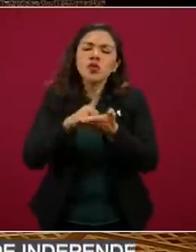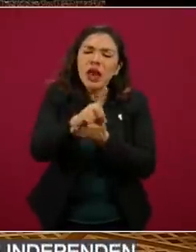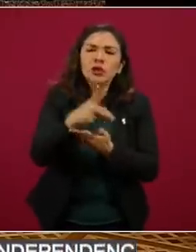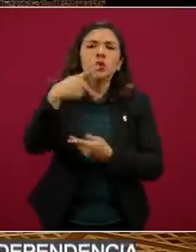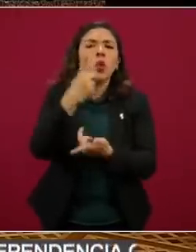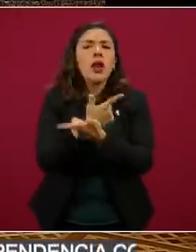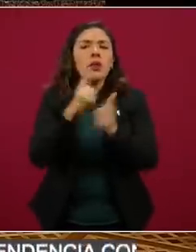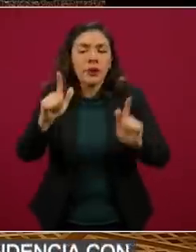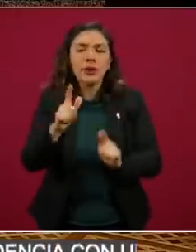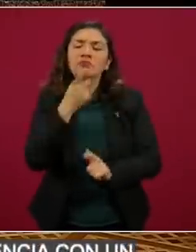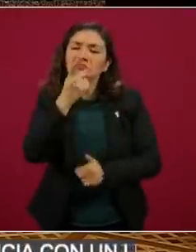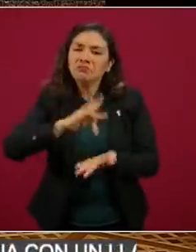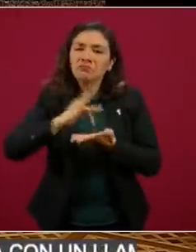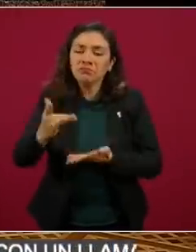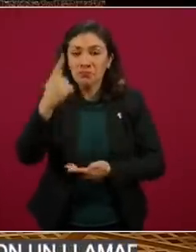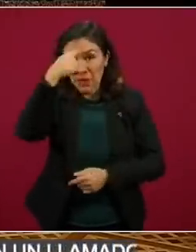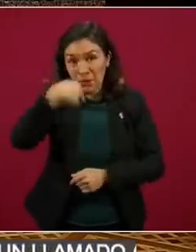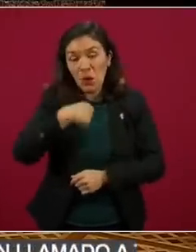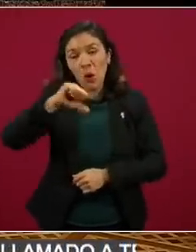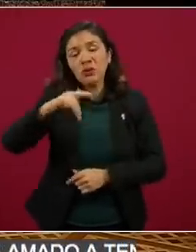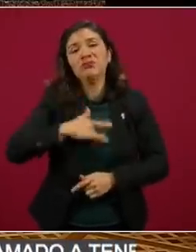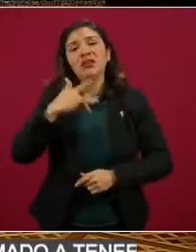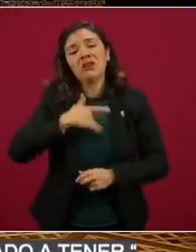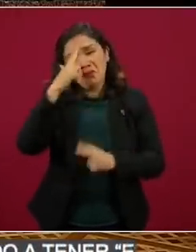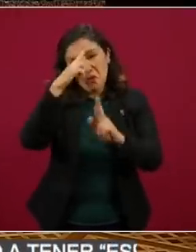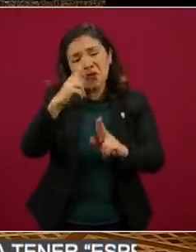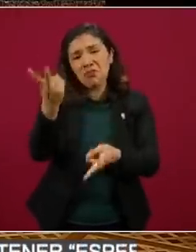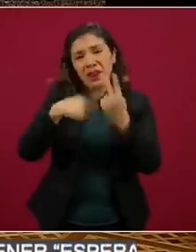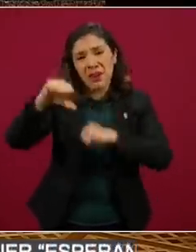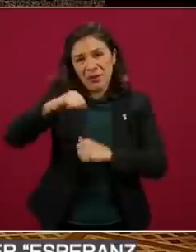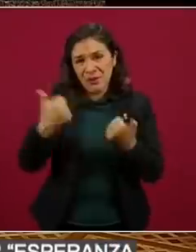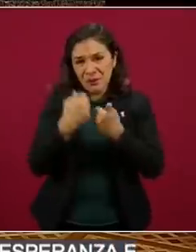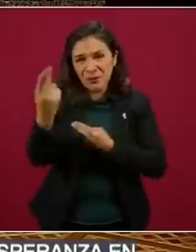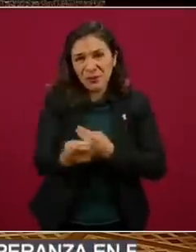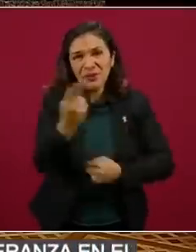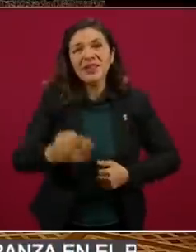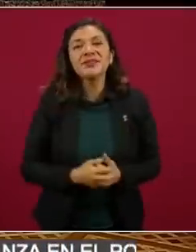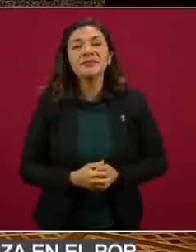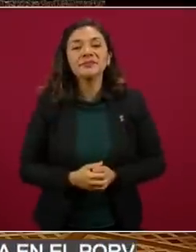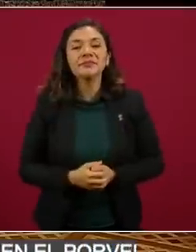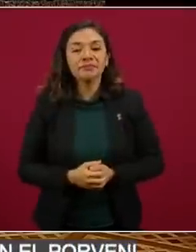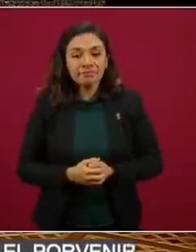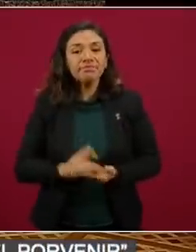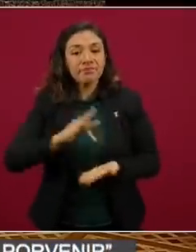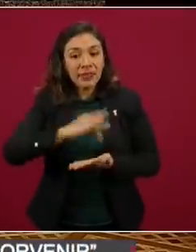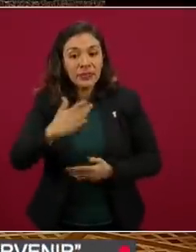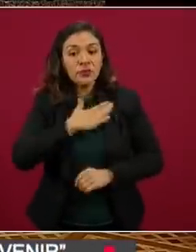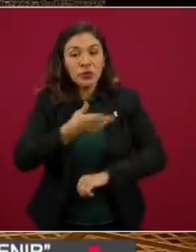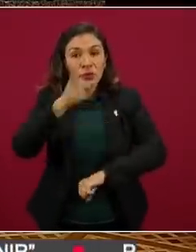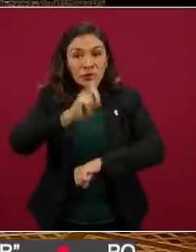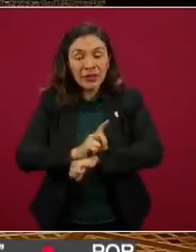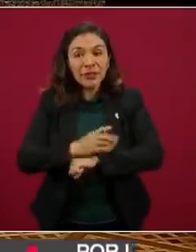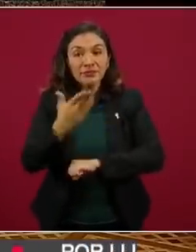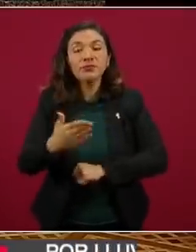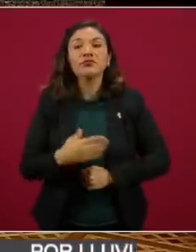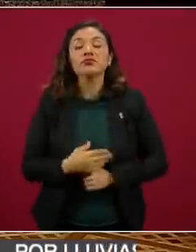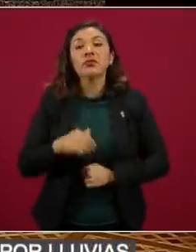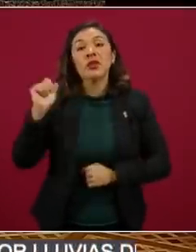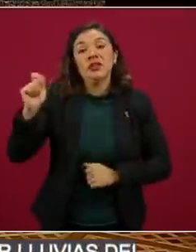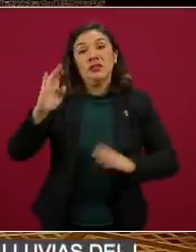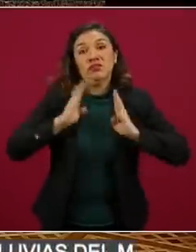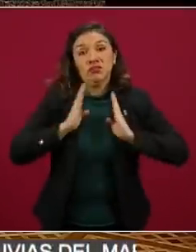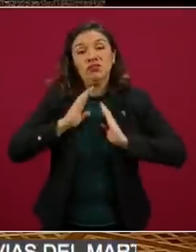gracias es un honor para mí estar con ustedes el día de hoy es muy buenos días el nombre del